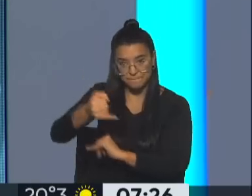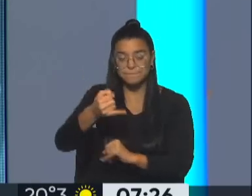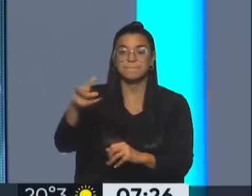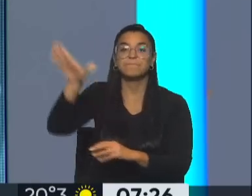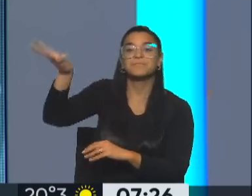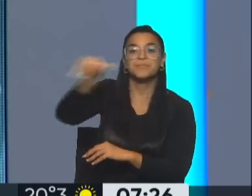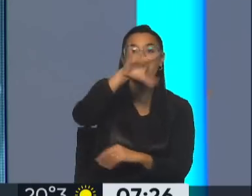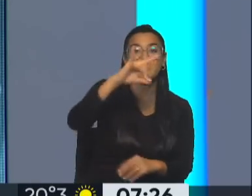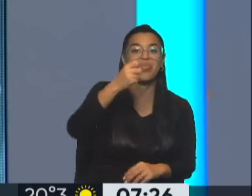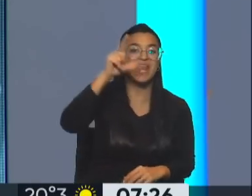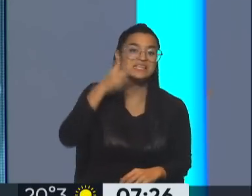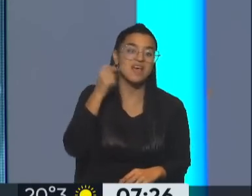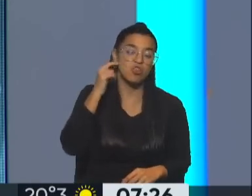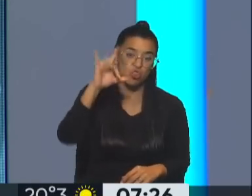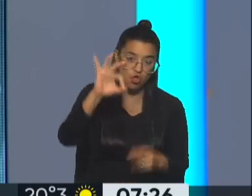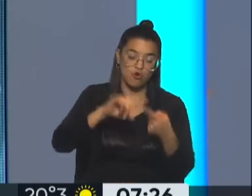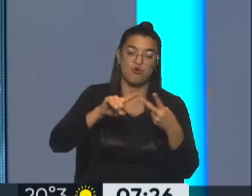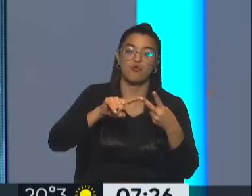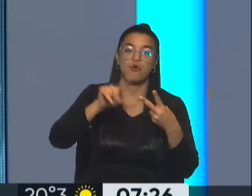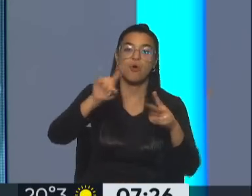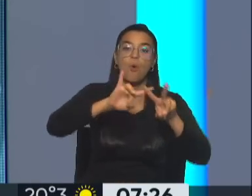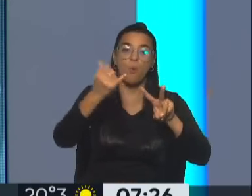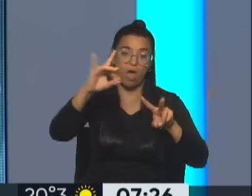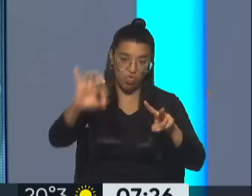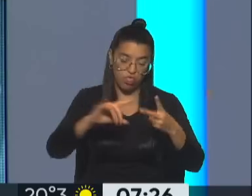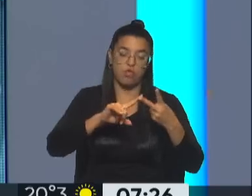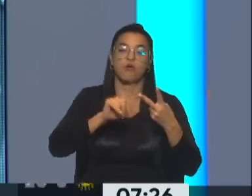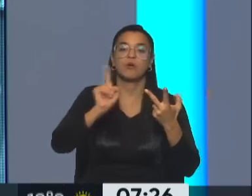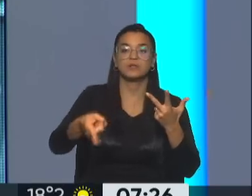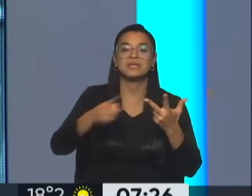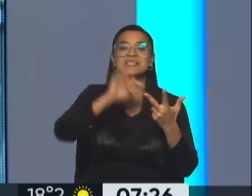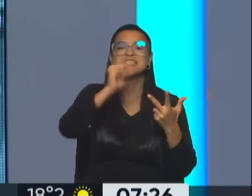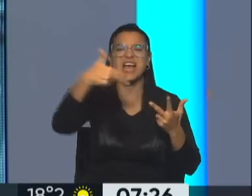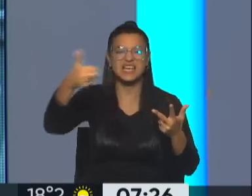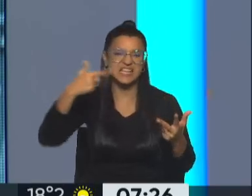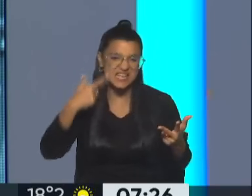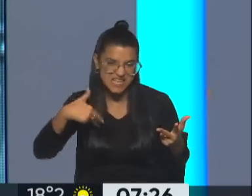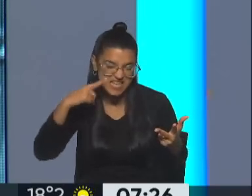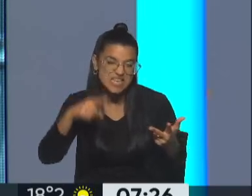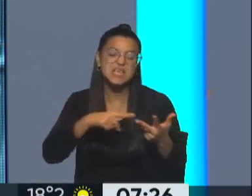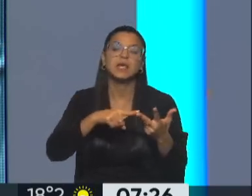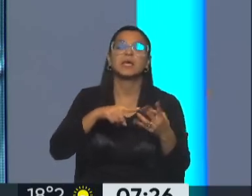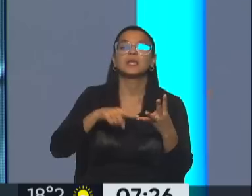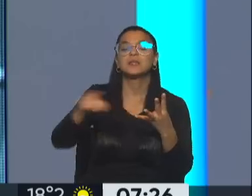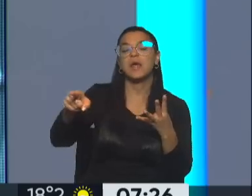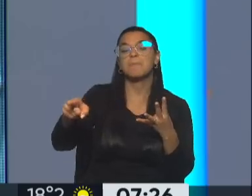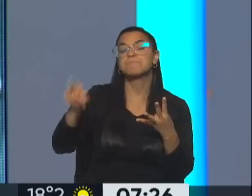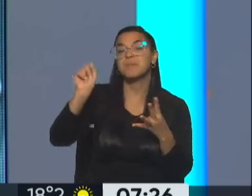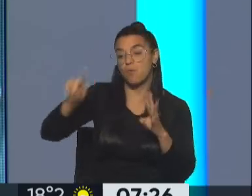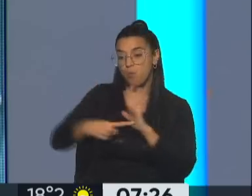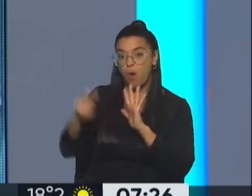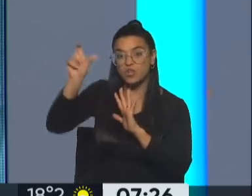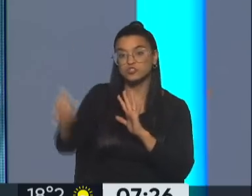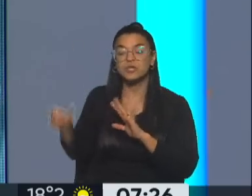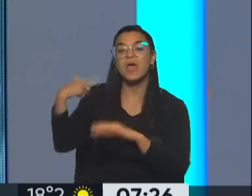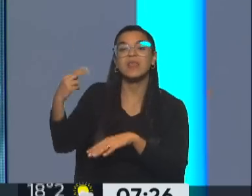citar a D'Alessandro, lo van a citar a Guado de Pedro, van a citar a Zanini, van a citar al procurador de la Ciudad de Buenos Aires, van a